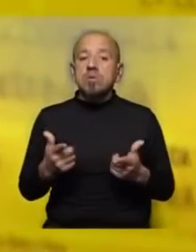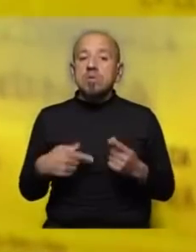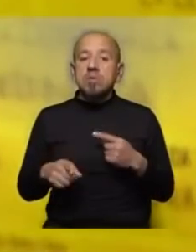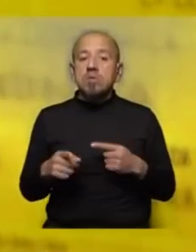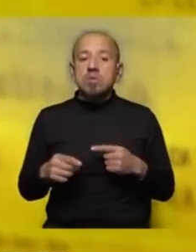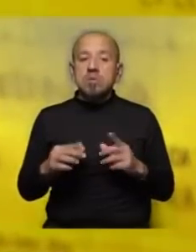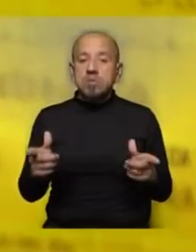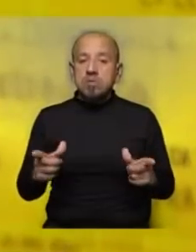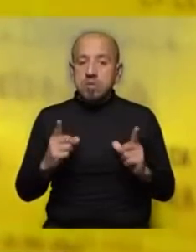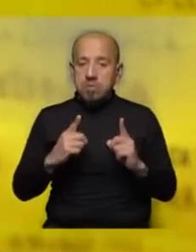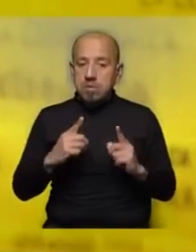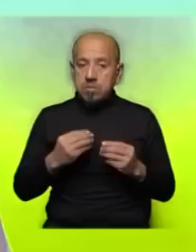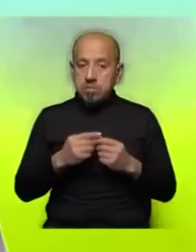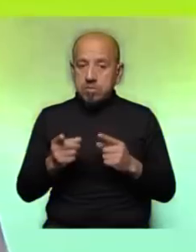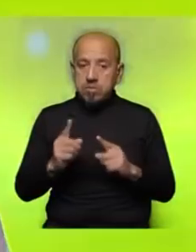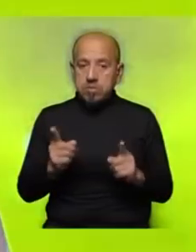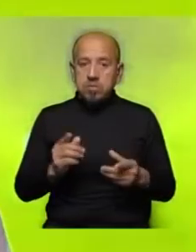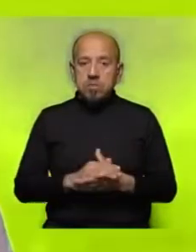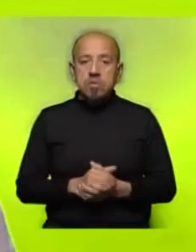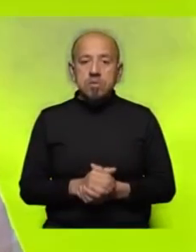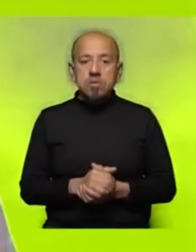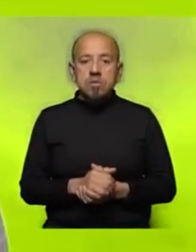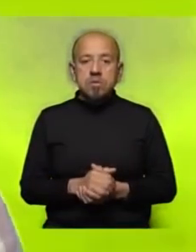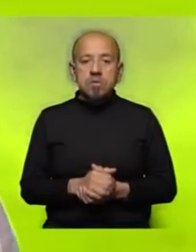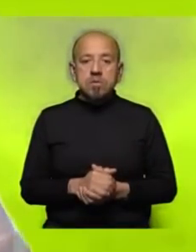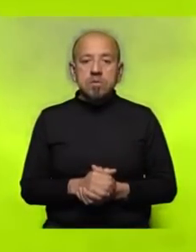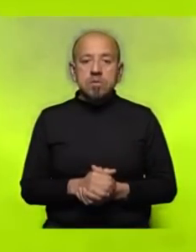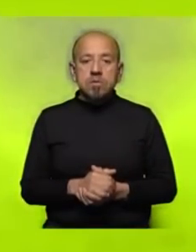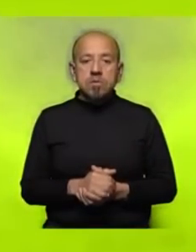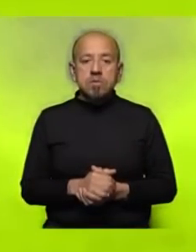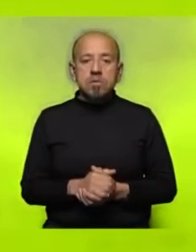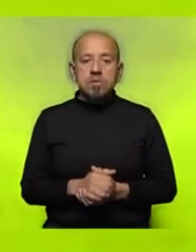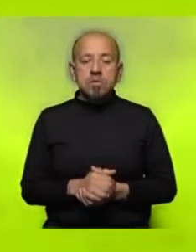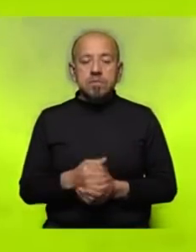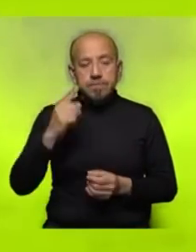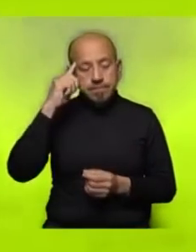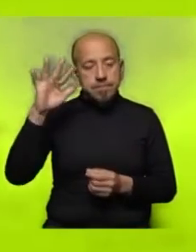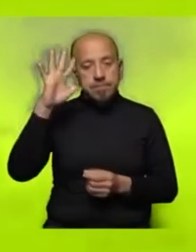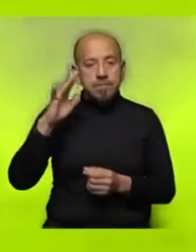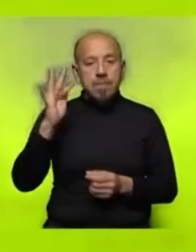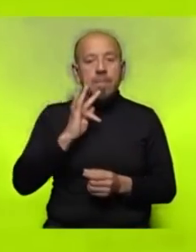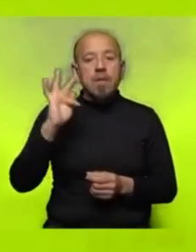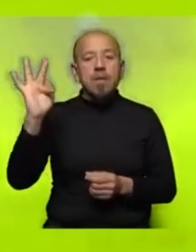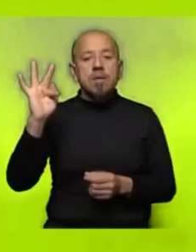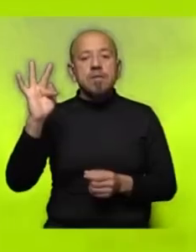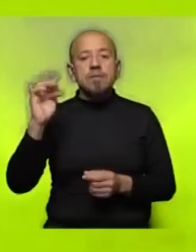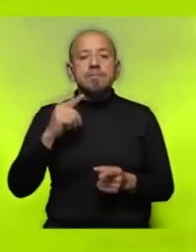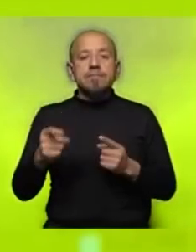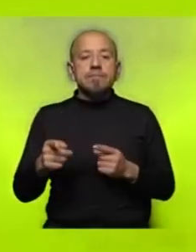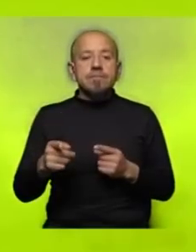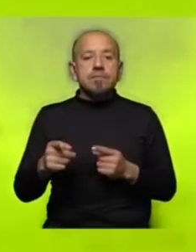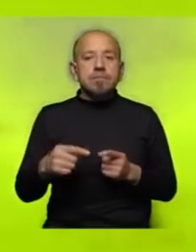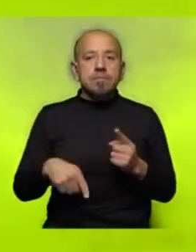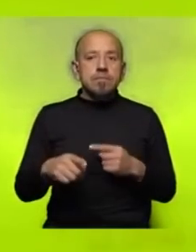va a haber que esperar mucho eh Díaz imaginemos un futuro de los tantos posibles